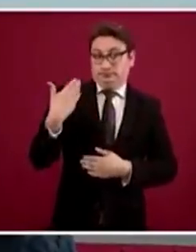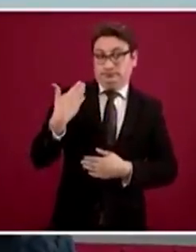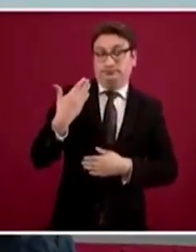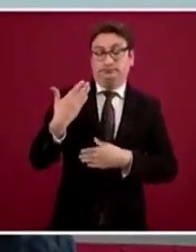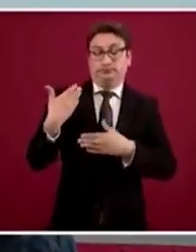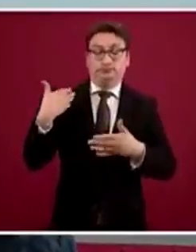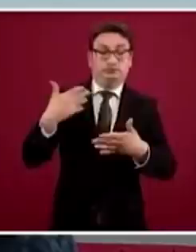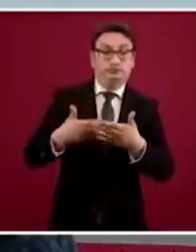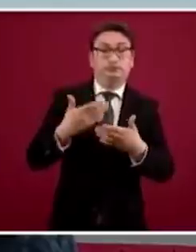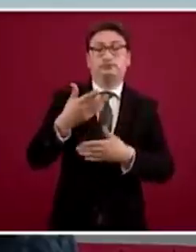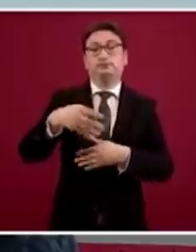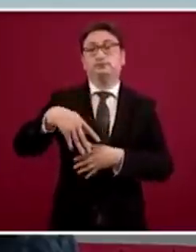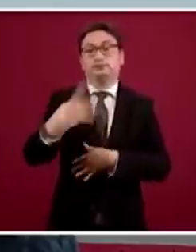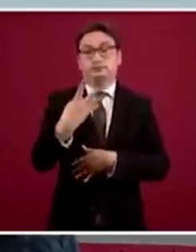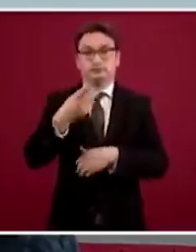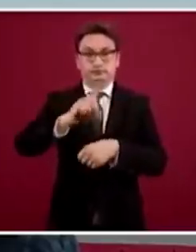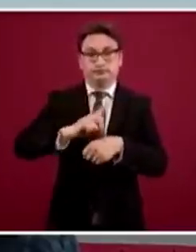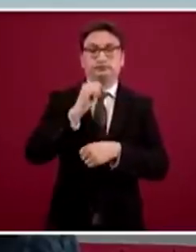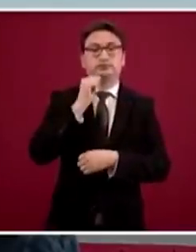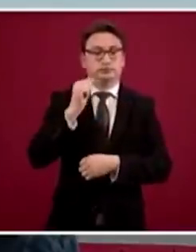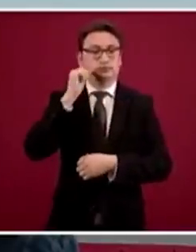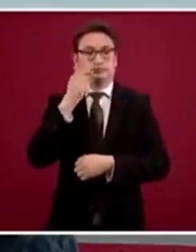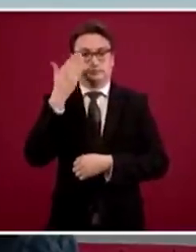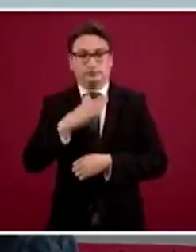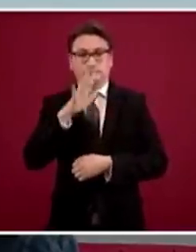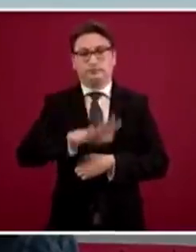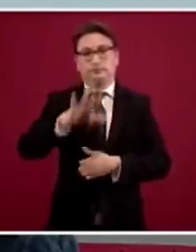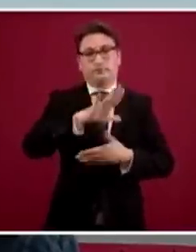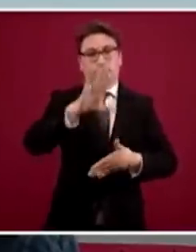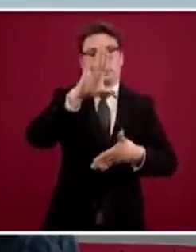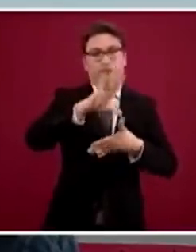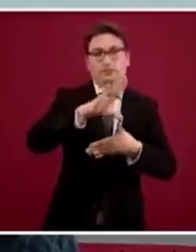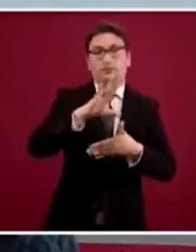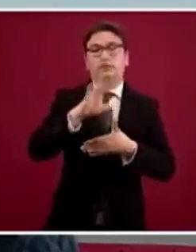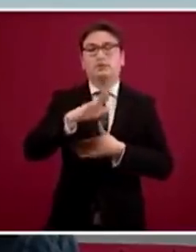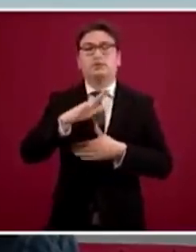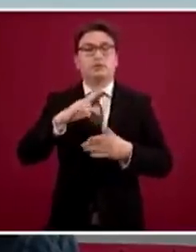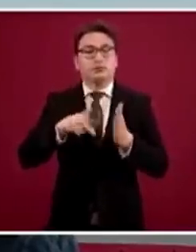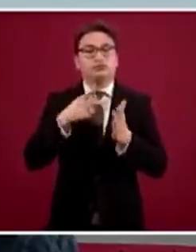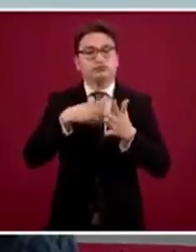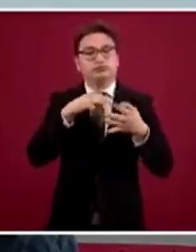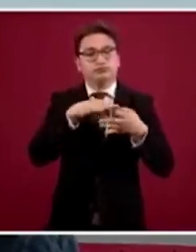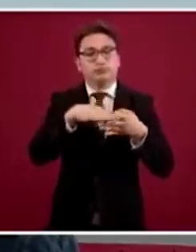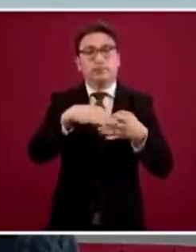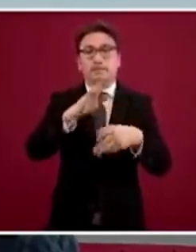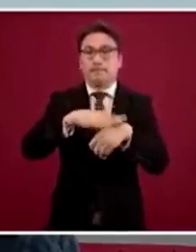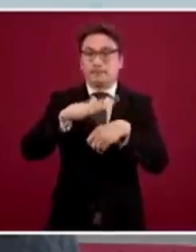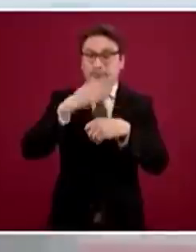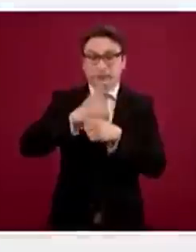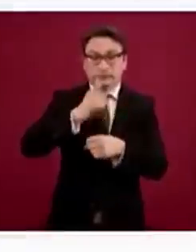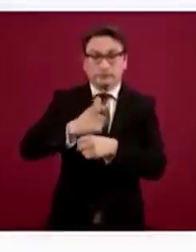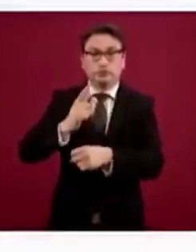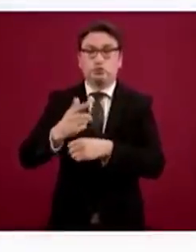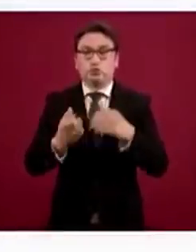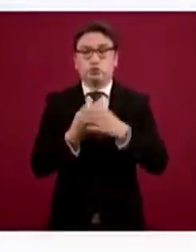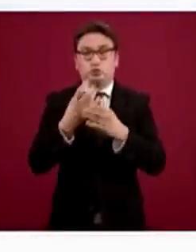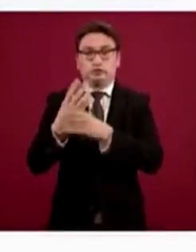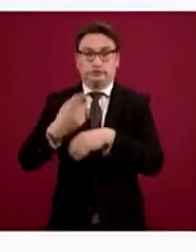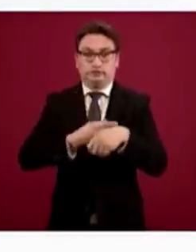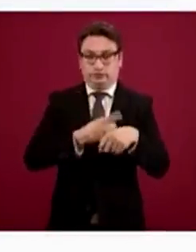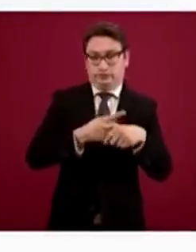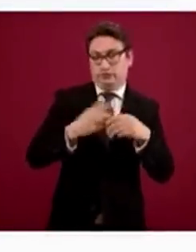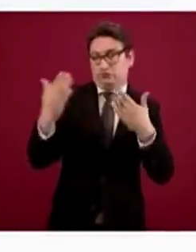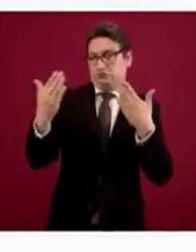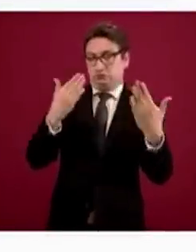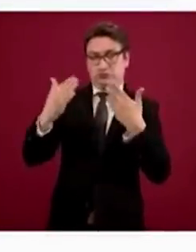días tenemos ya desde ayer que la región de américa tiene una mayor frecuencia de casos recientes comparado con la